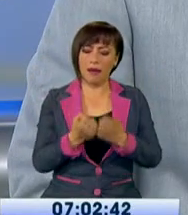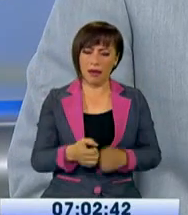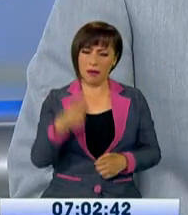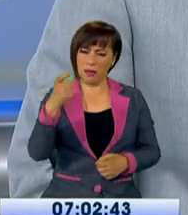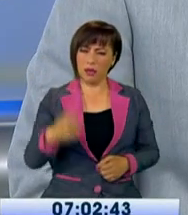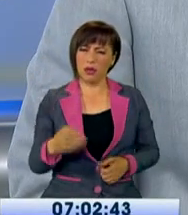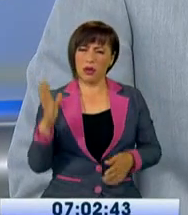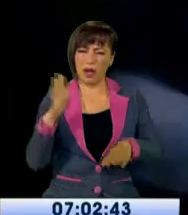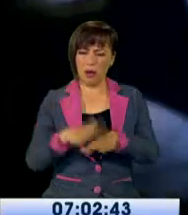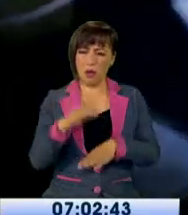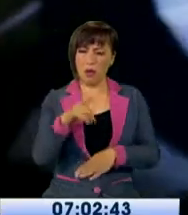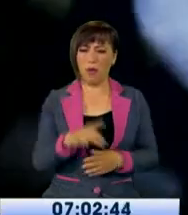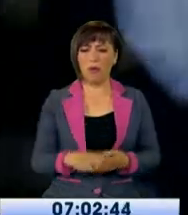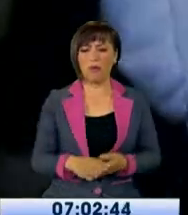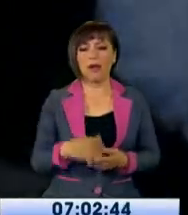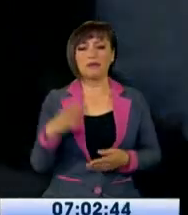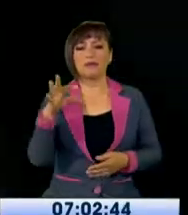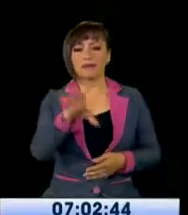terrible hecho.